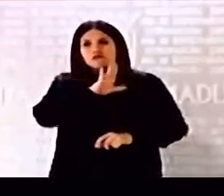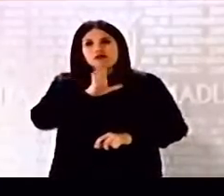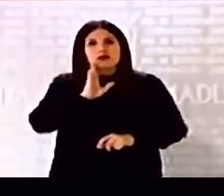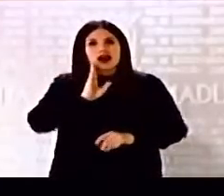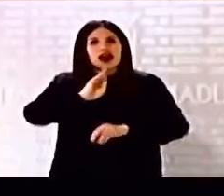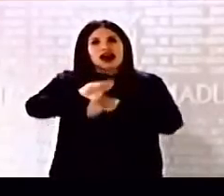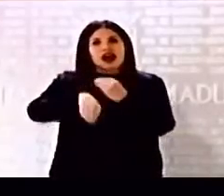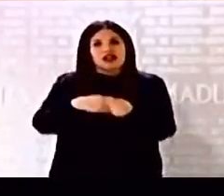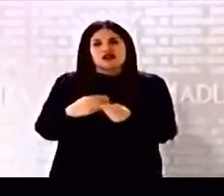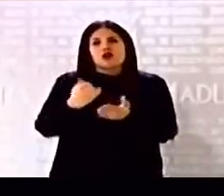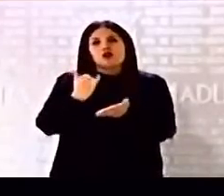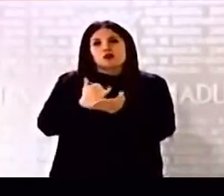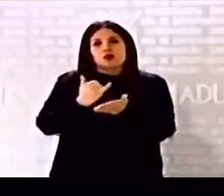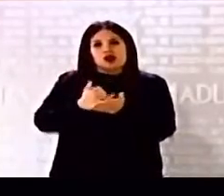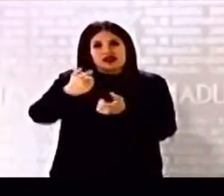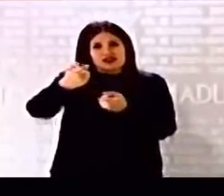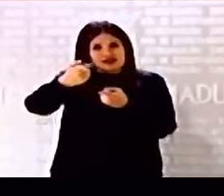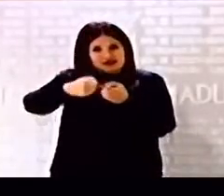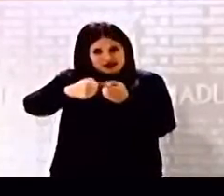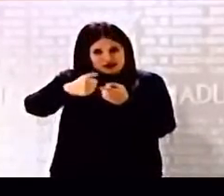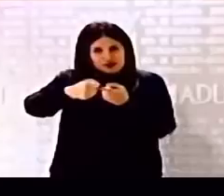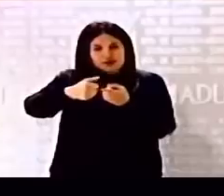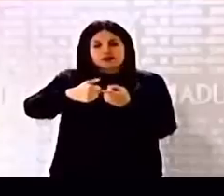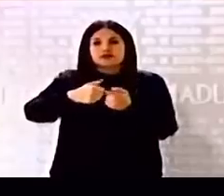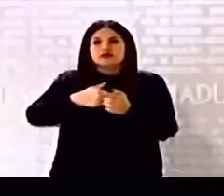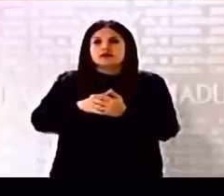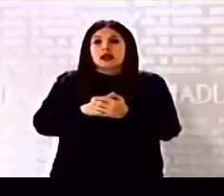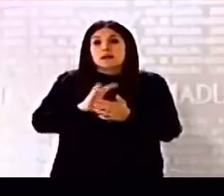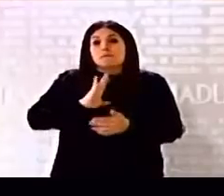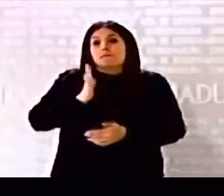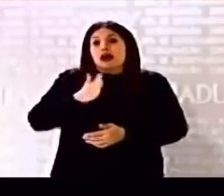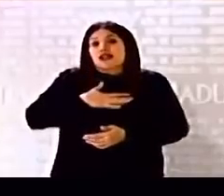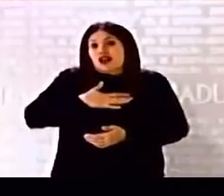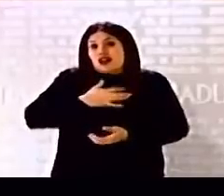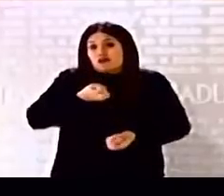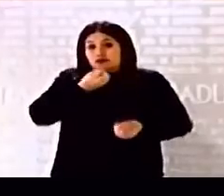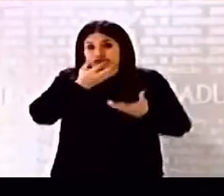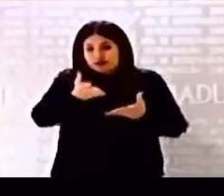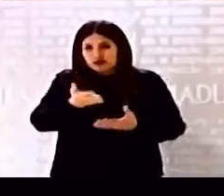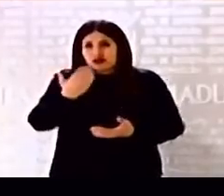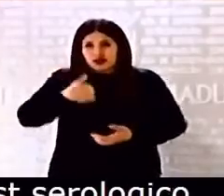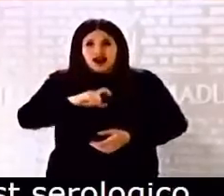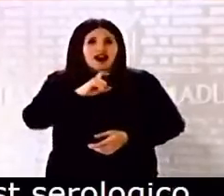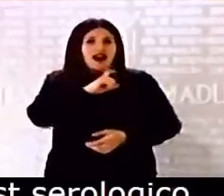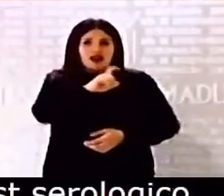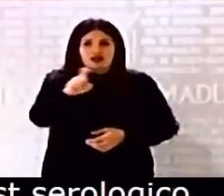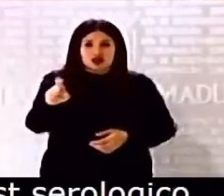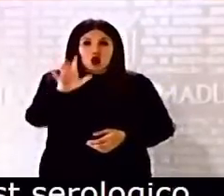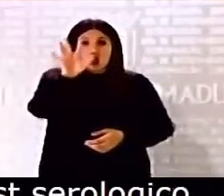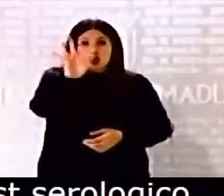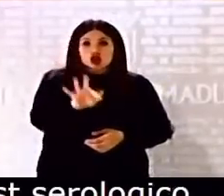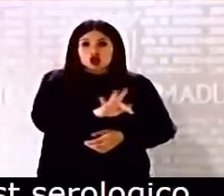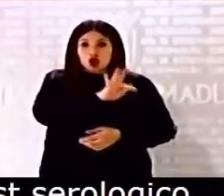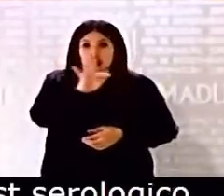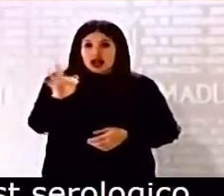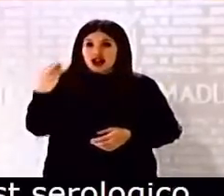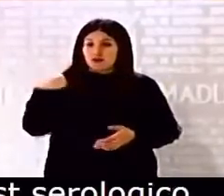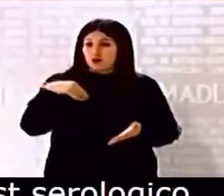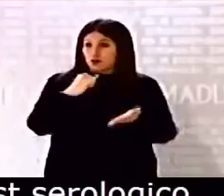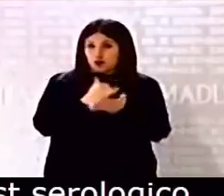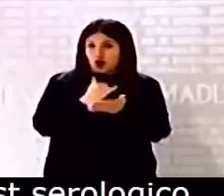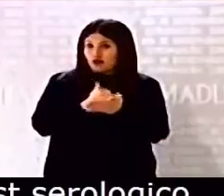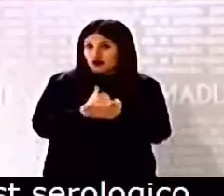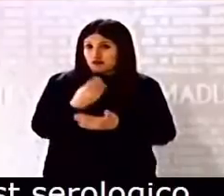un test serológico y se lo comunicarán mañana, pero ya se lo adelanto yo. Del total de pruebas que se hicieron,